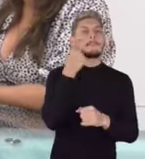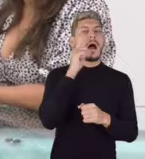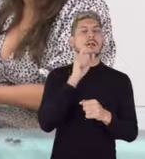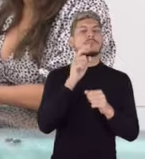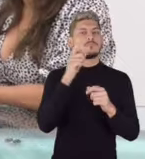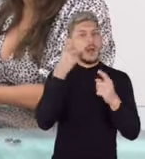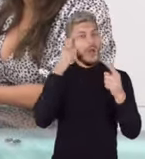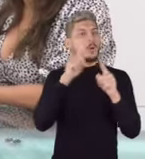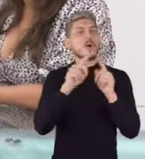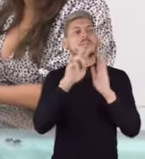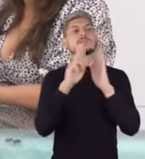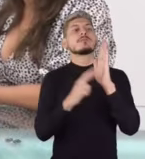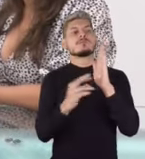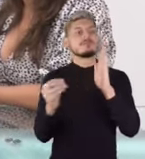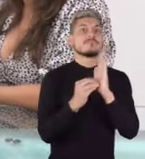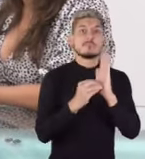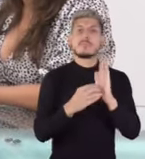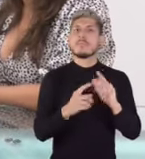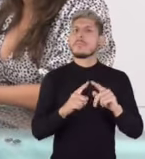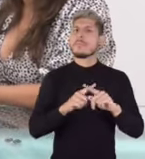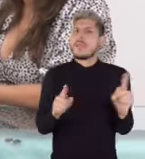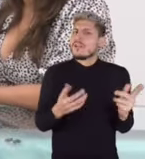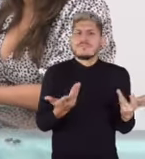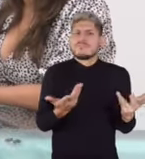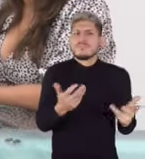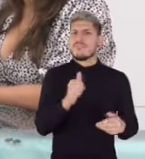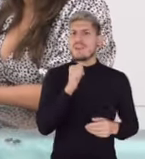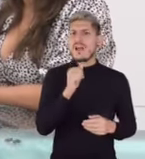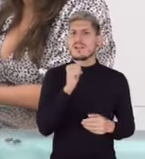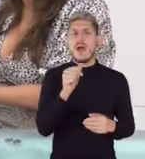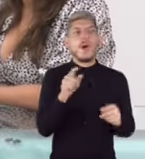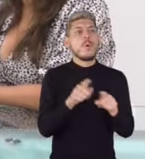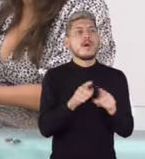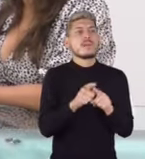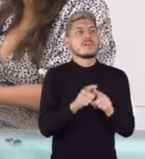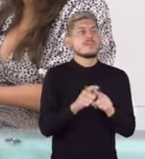que lamentablemente no tomaron en cuenta sino